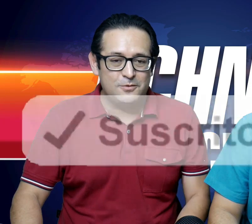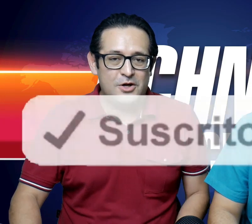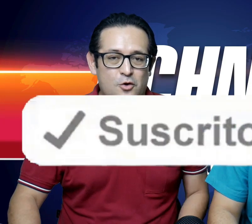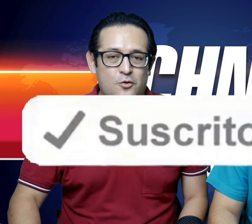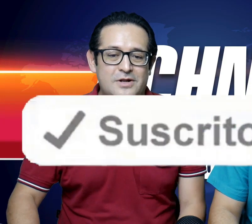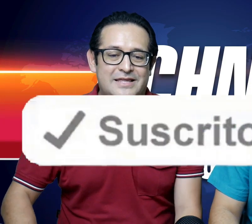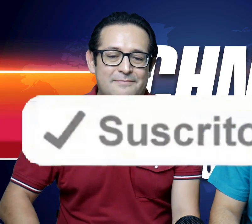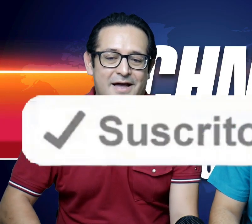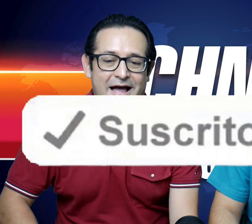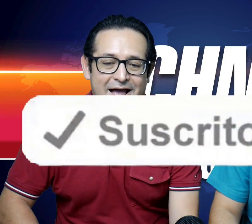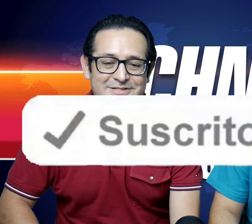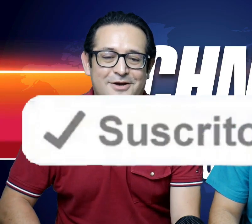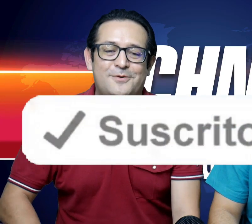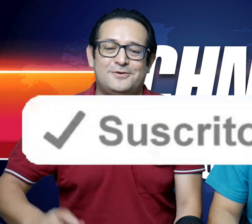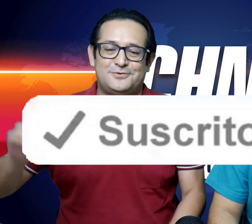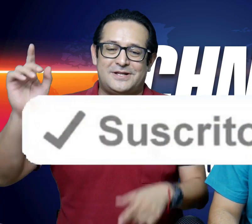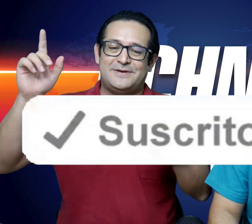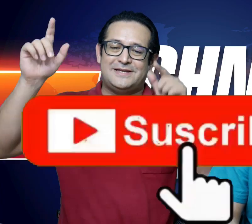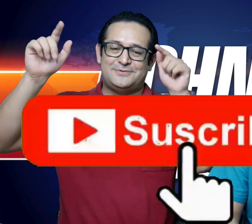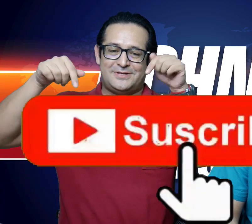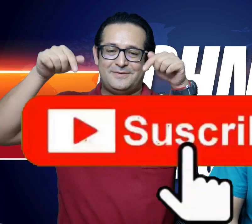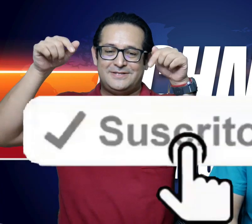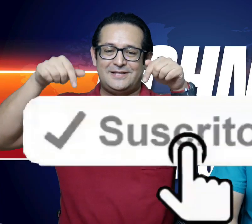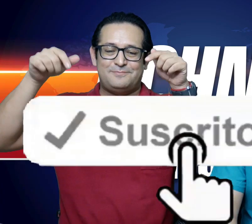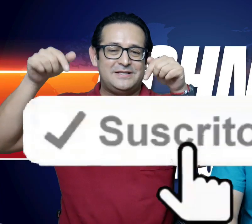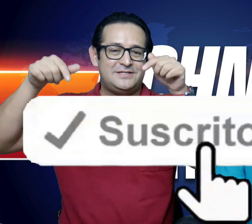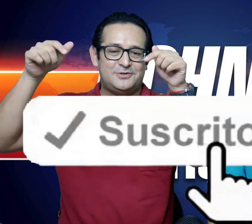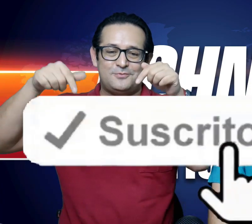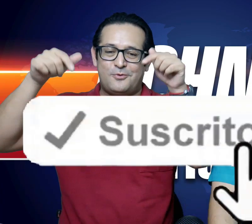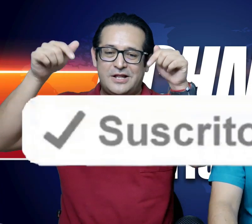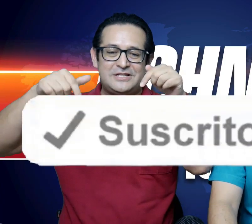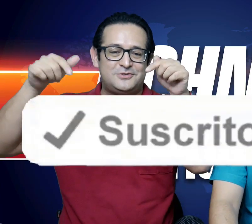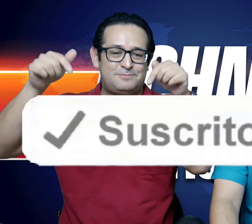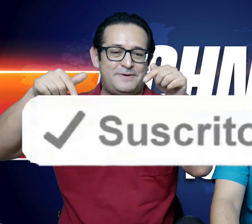Mauricio, sobre un tema. Suscríbanse, después